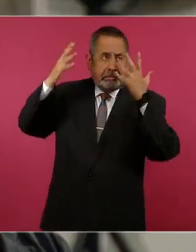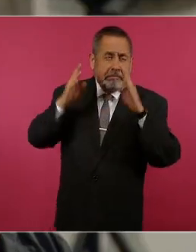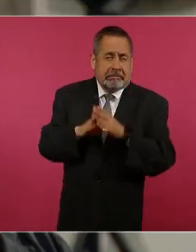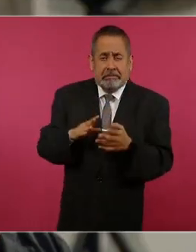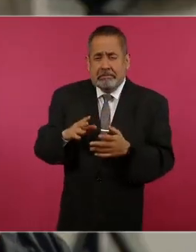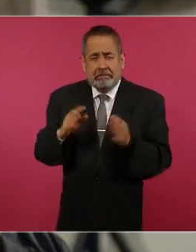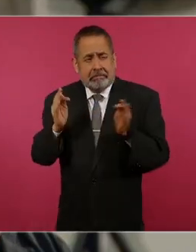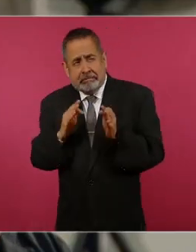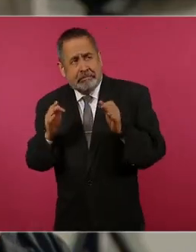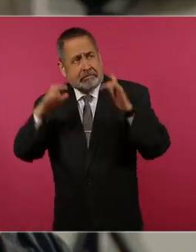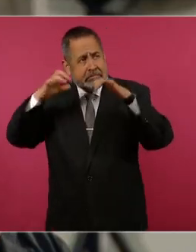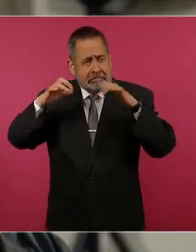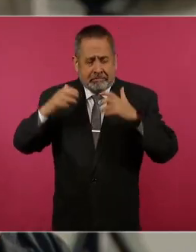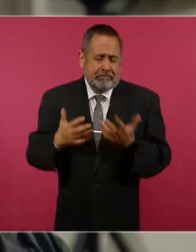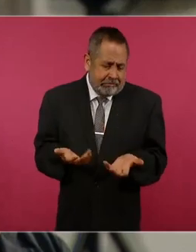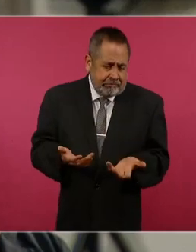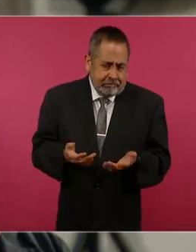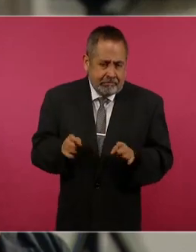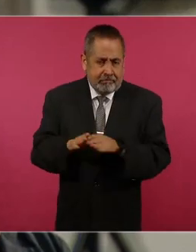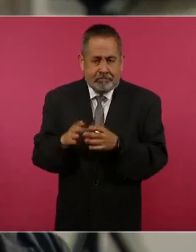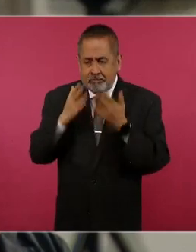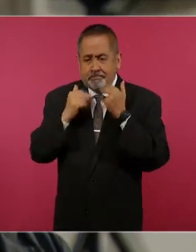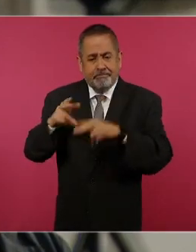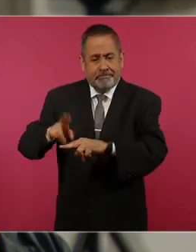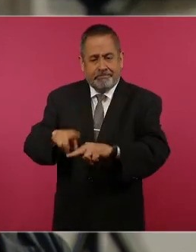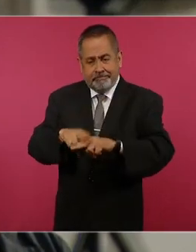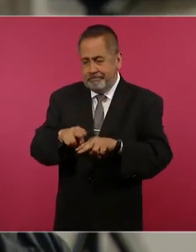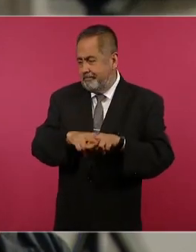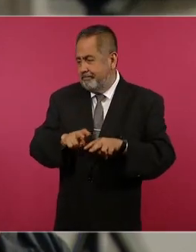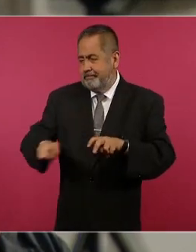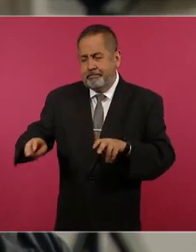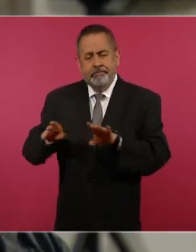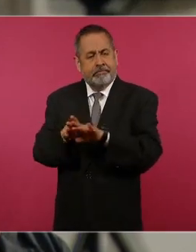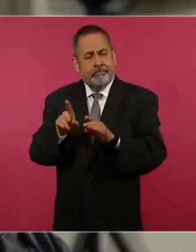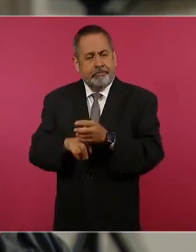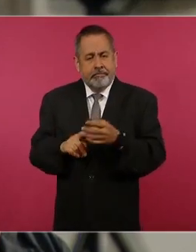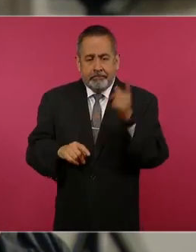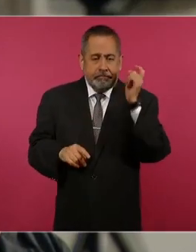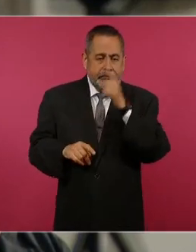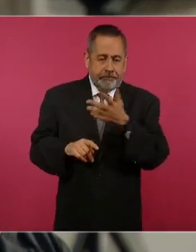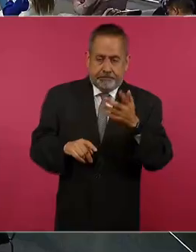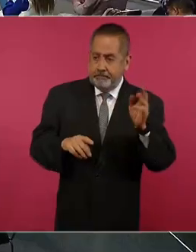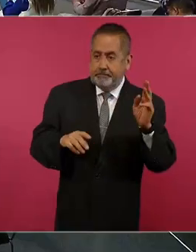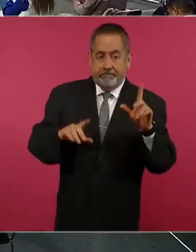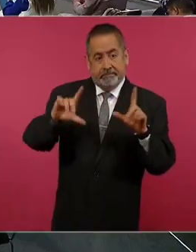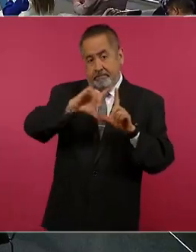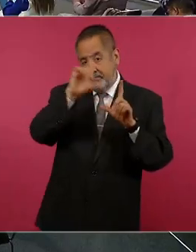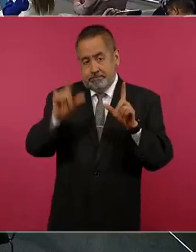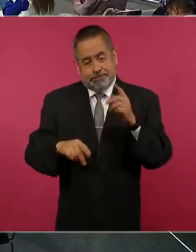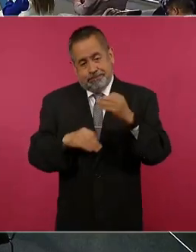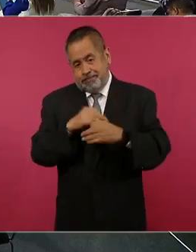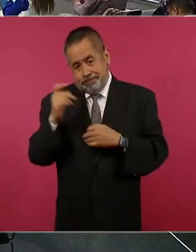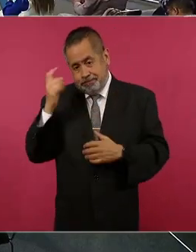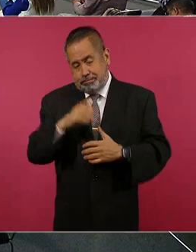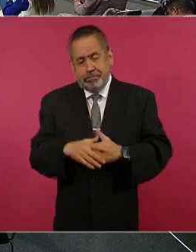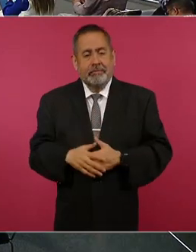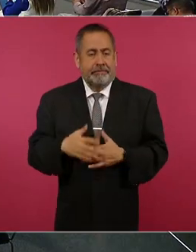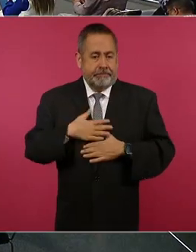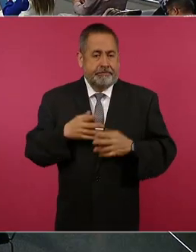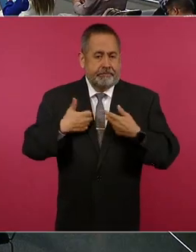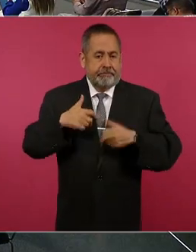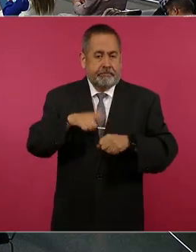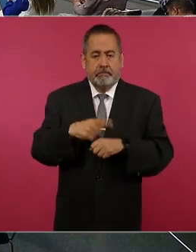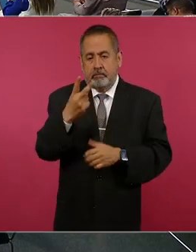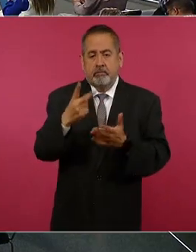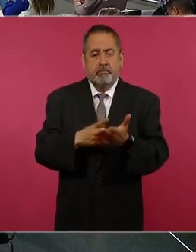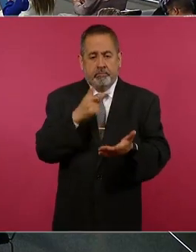ya sea al sol o a la lluvia, y la falta de asientos en las sucursales del Banco del Bienestar en todo el país. Lo personal me ha tocado ya